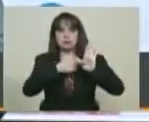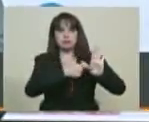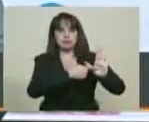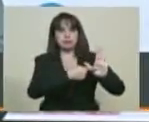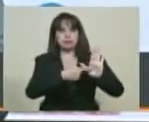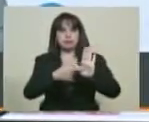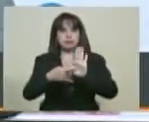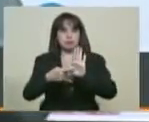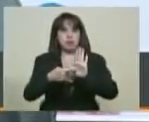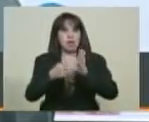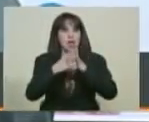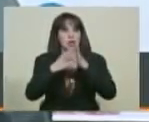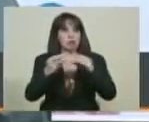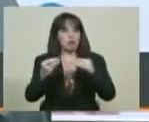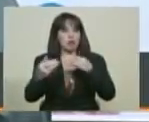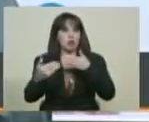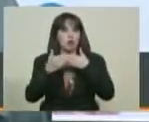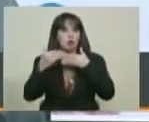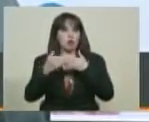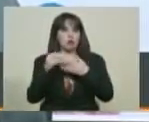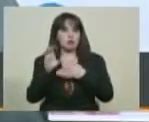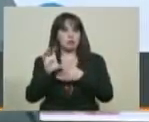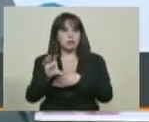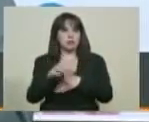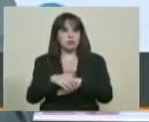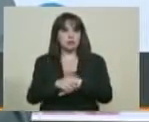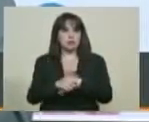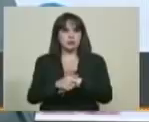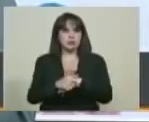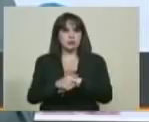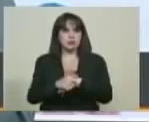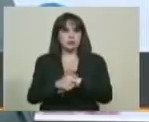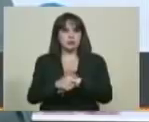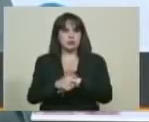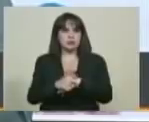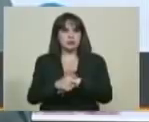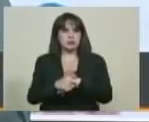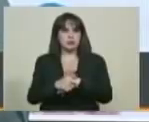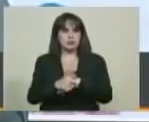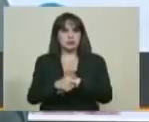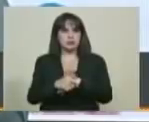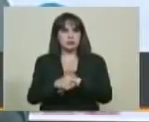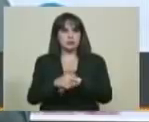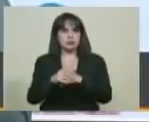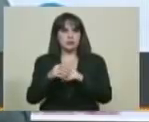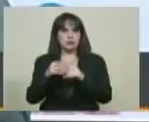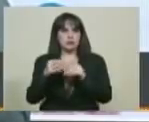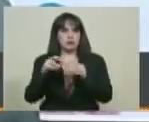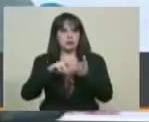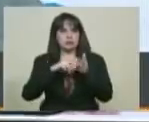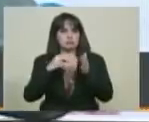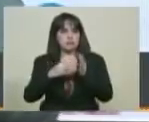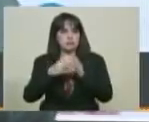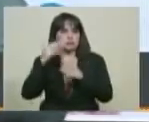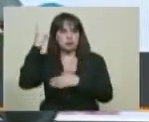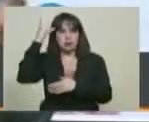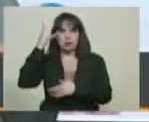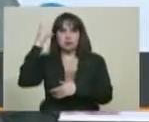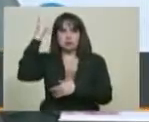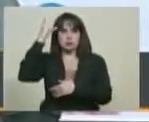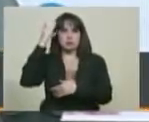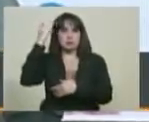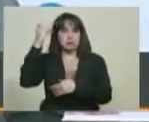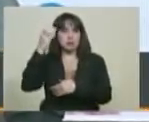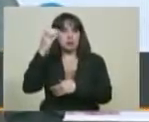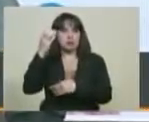la causa antipatria su palabra, su conocimiento, o el prestigio que hayan